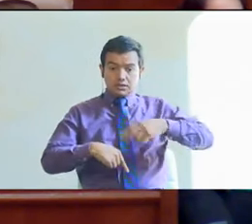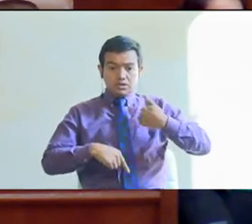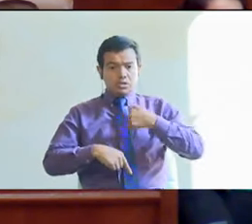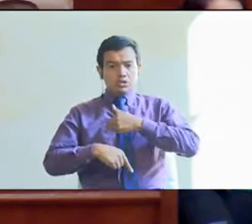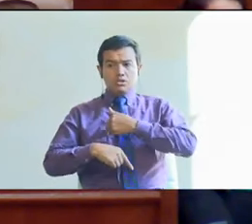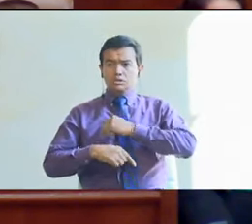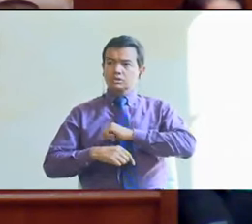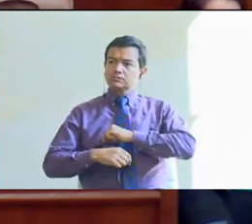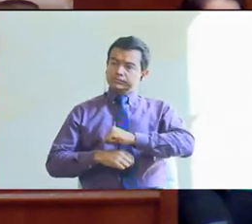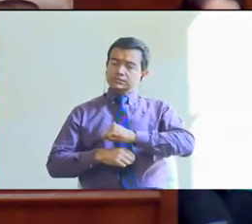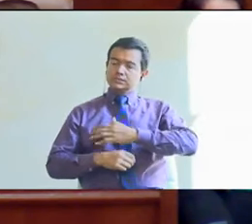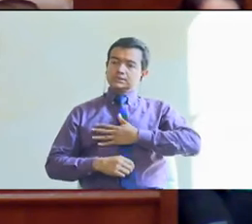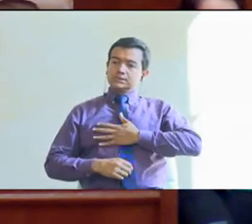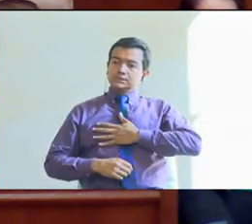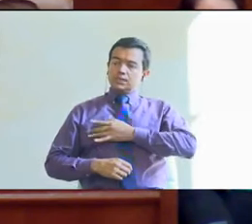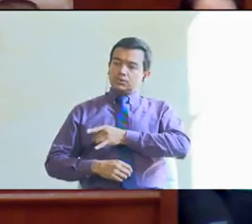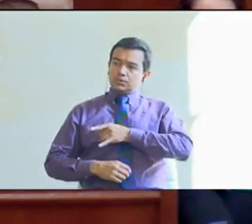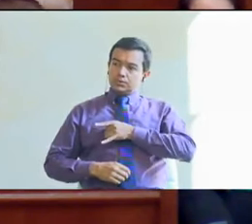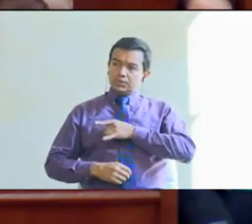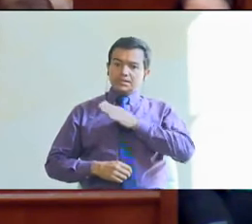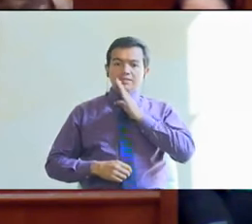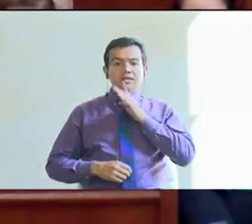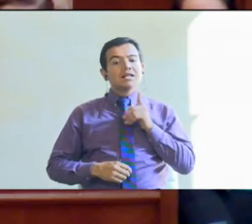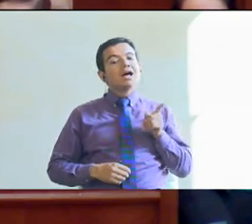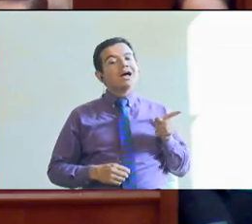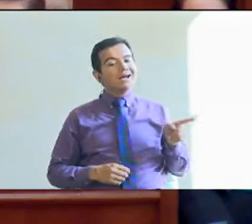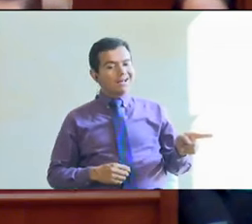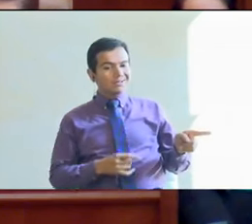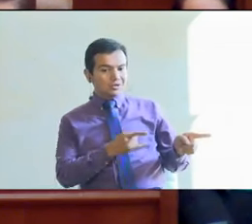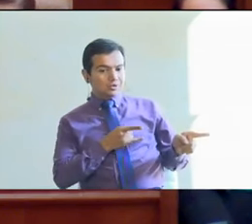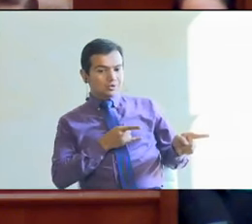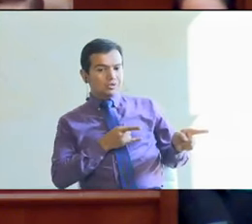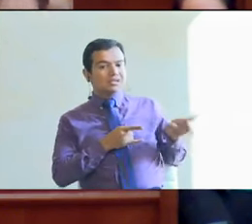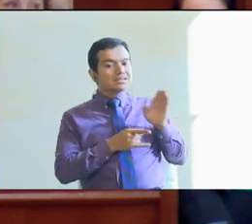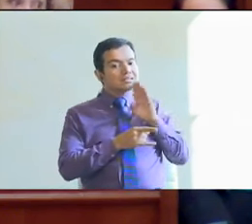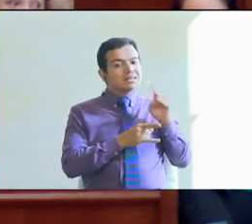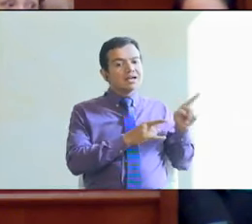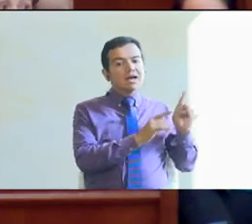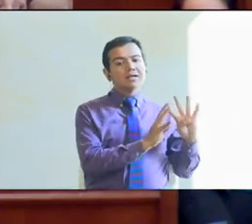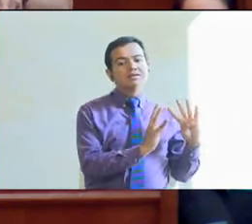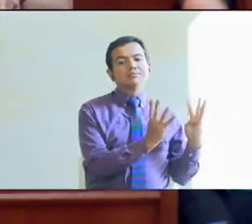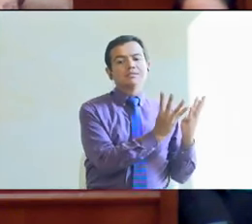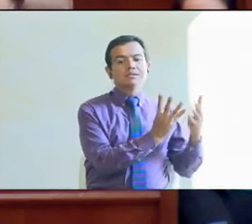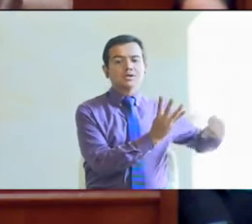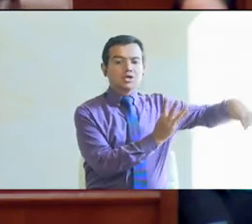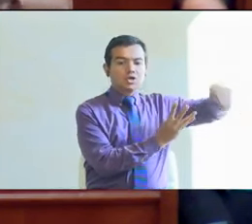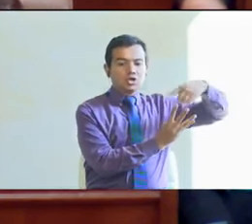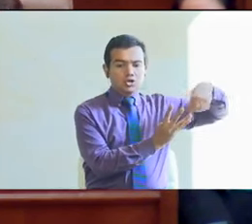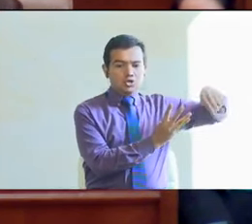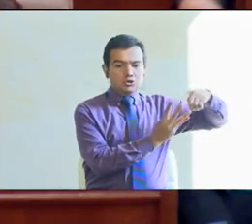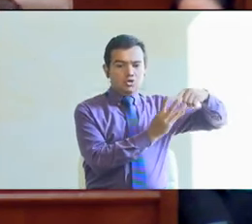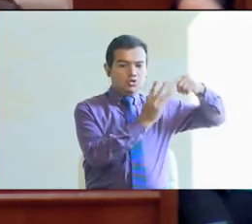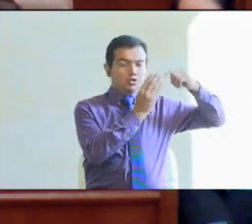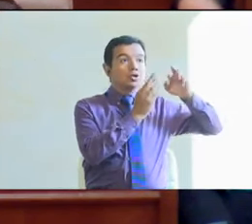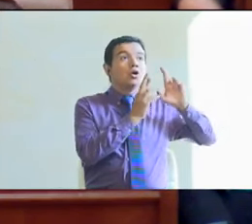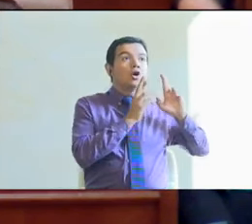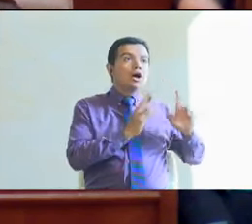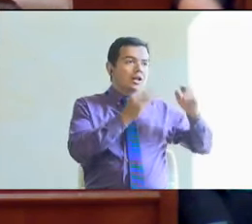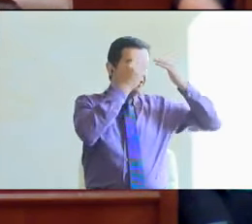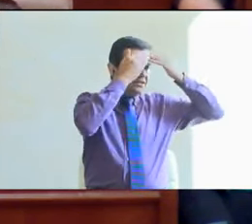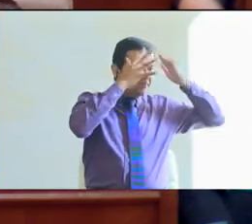y en el parlamento de la de futura y ojalá muy Próximamente democrática República de